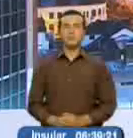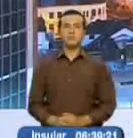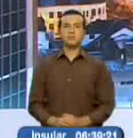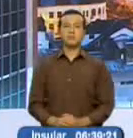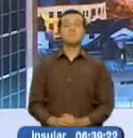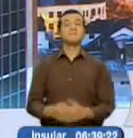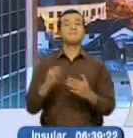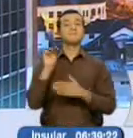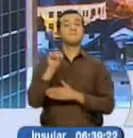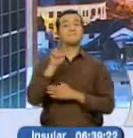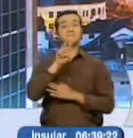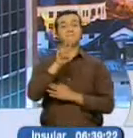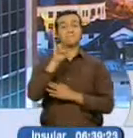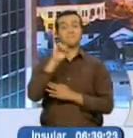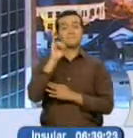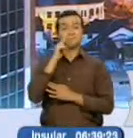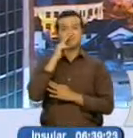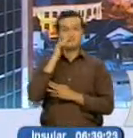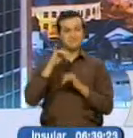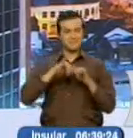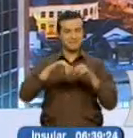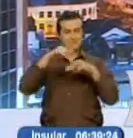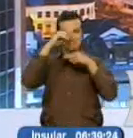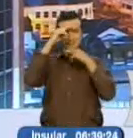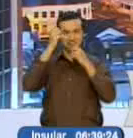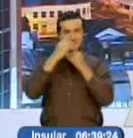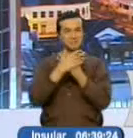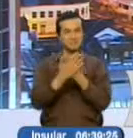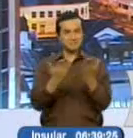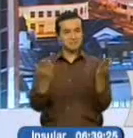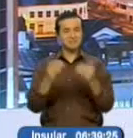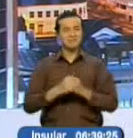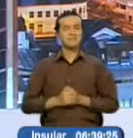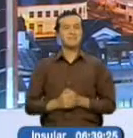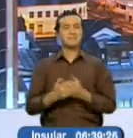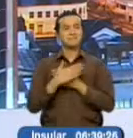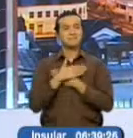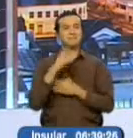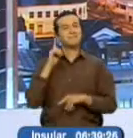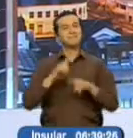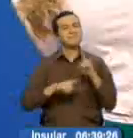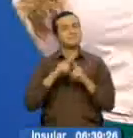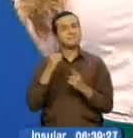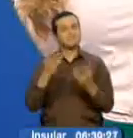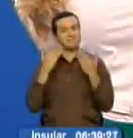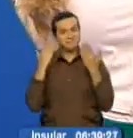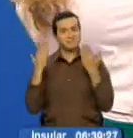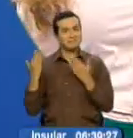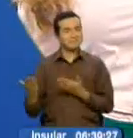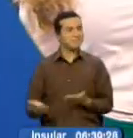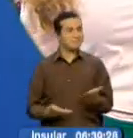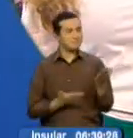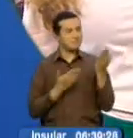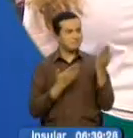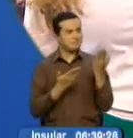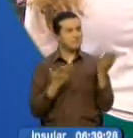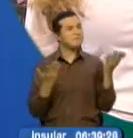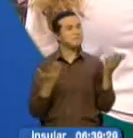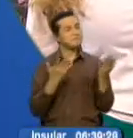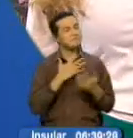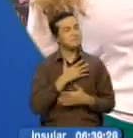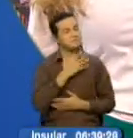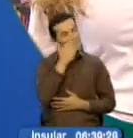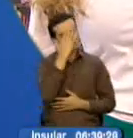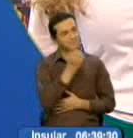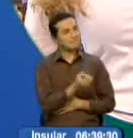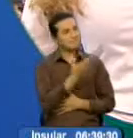En este martes 27 de junio tenemos más noticias para compartir con todos ustedes. Saludamos en este momento a Abraham Verduga, que se encuentra en la ciudad de Guayaquil. Abraham, buen